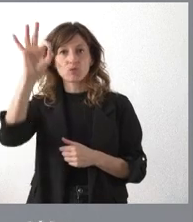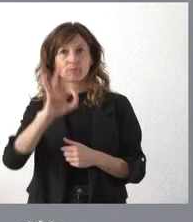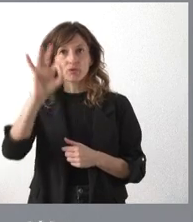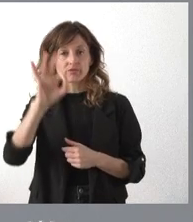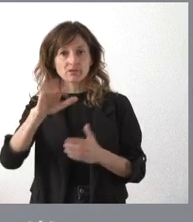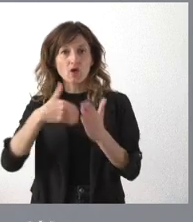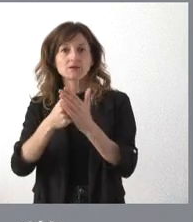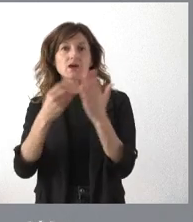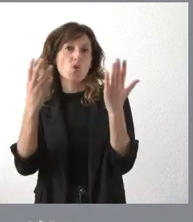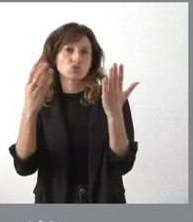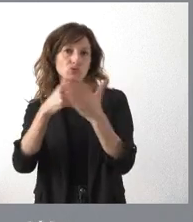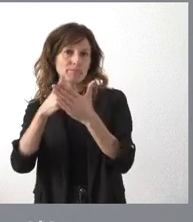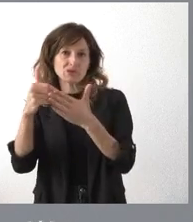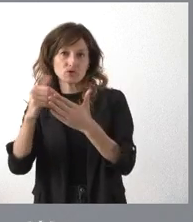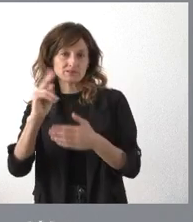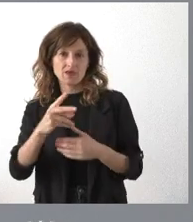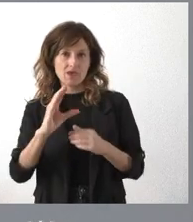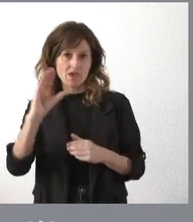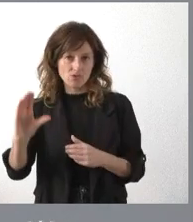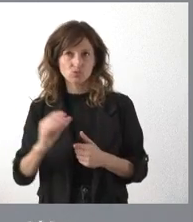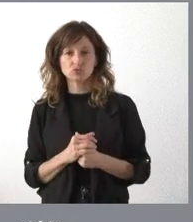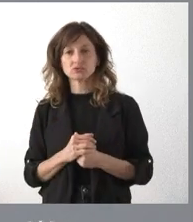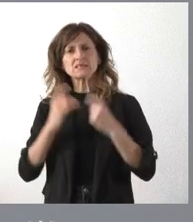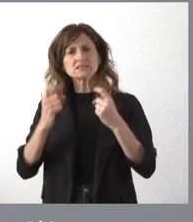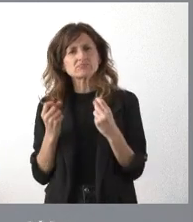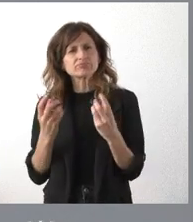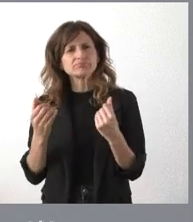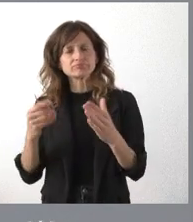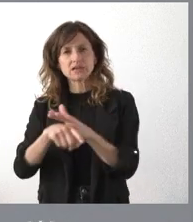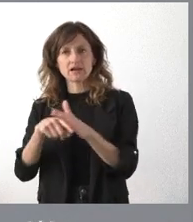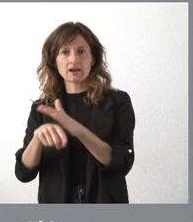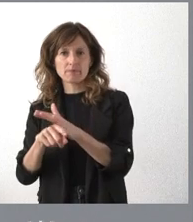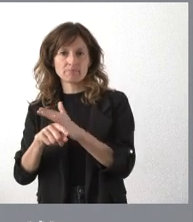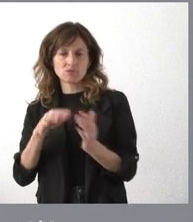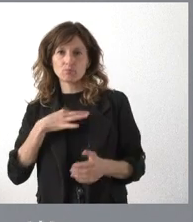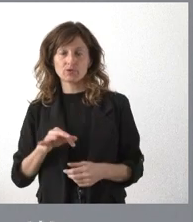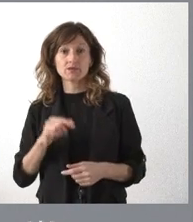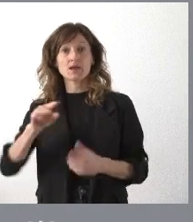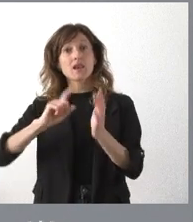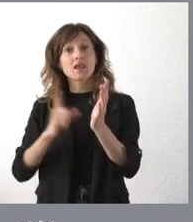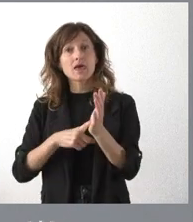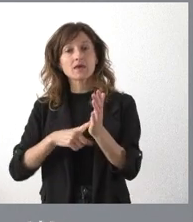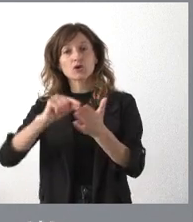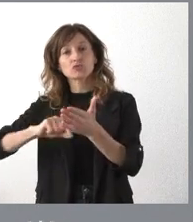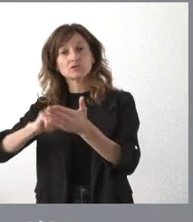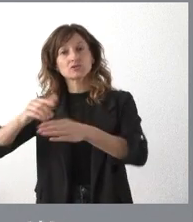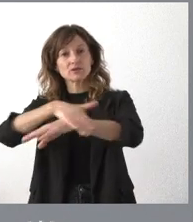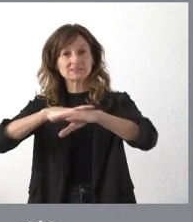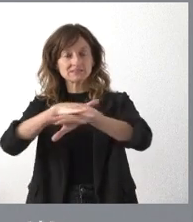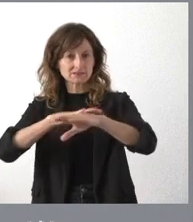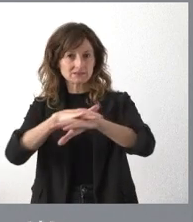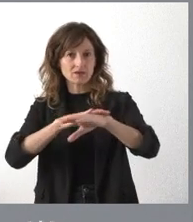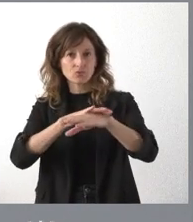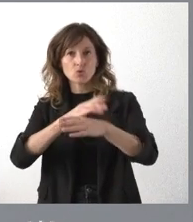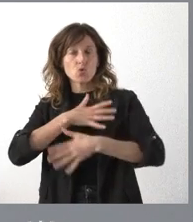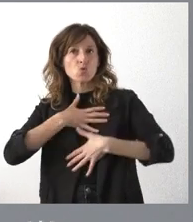hasta alcanzar los 8 millones de euros que agilizaremos los trámites todo lo más que podamos y que hay una ley de contratos del estado que permita